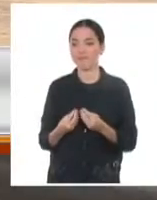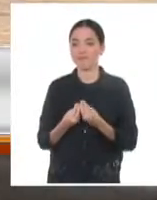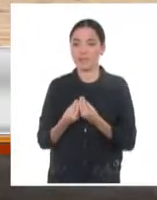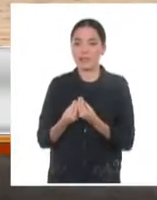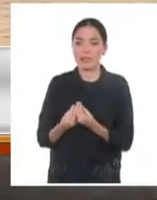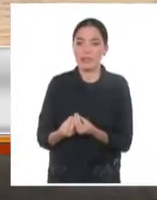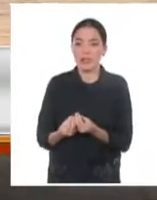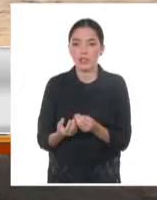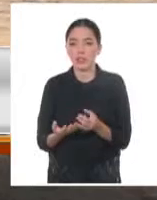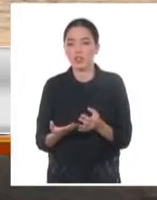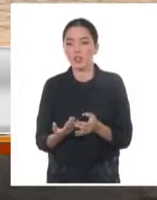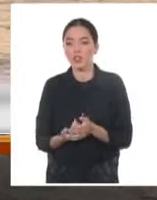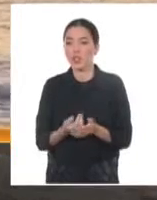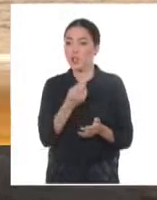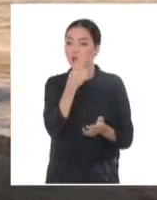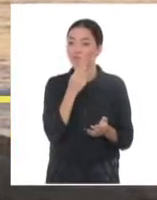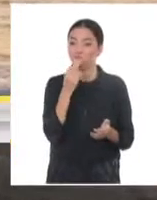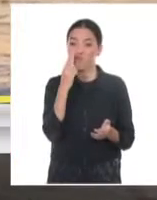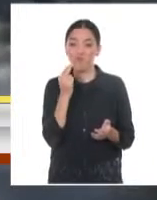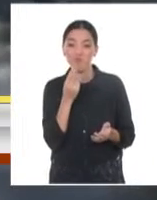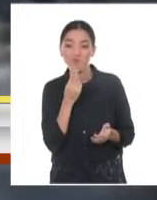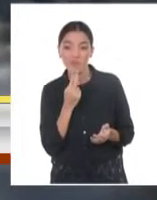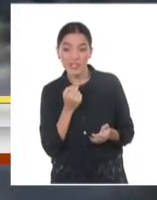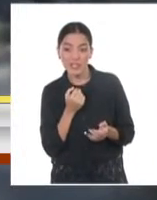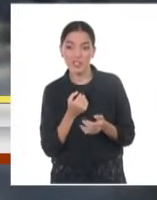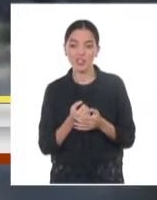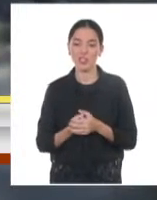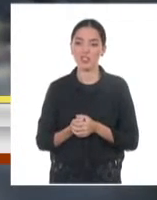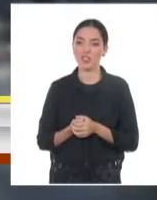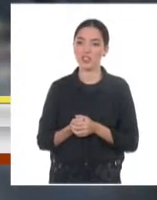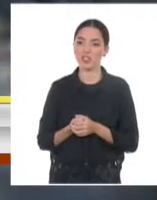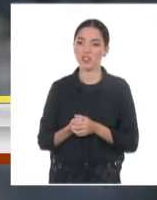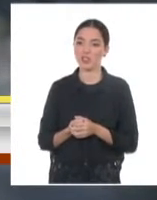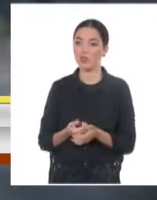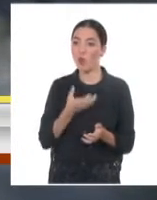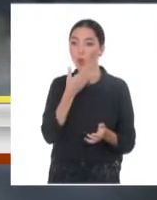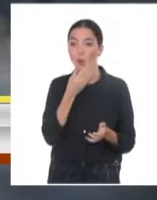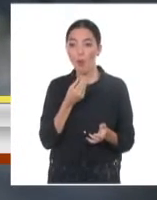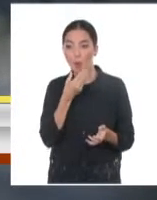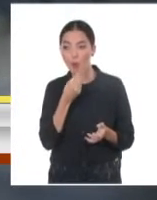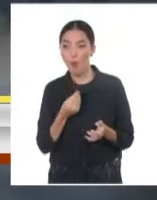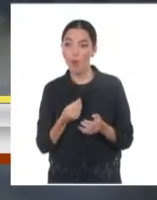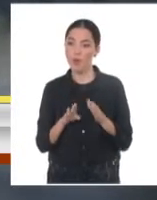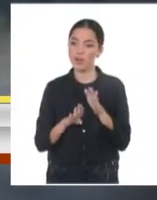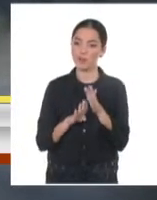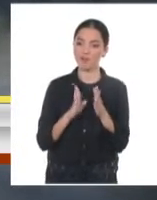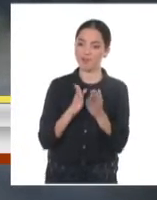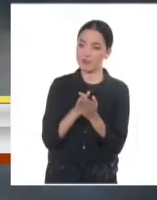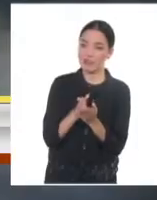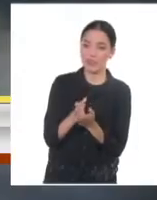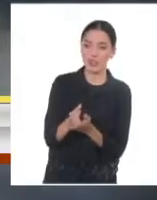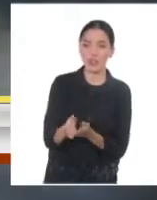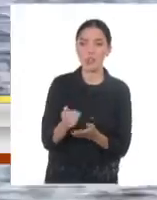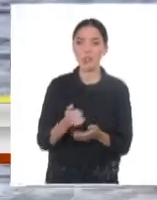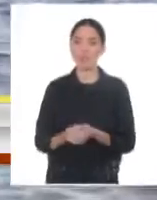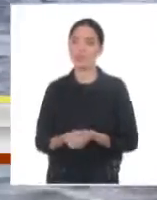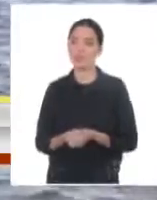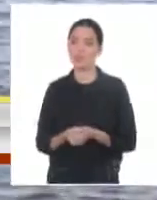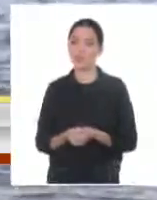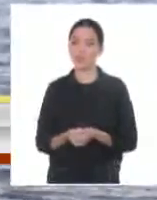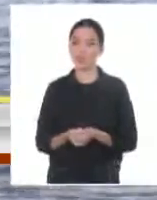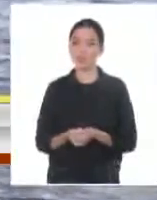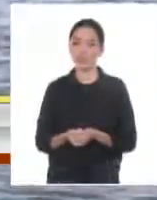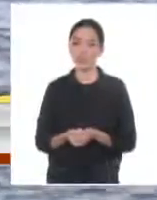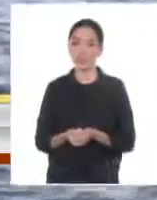estrella solitaria, que solo pedía que las jóvenes generaciones la mantuvieran olvidando en una patria libre. Es el sitio para